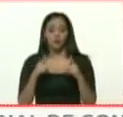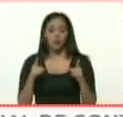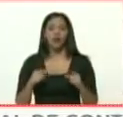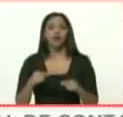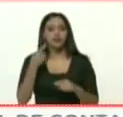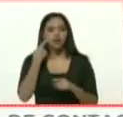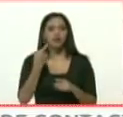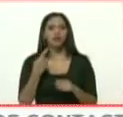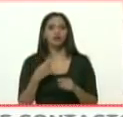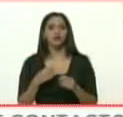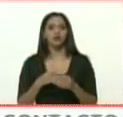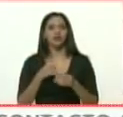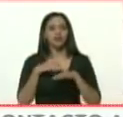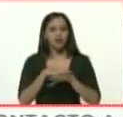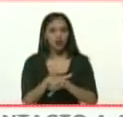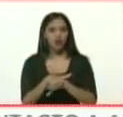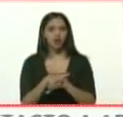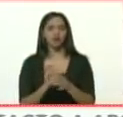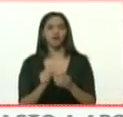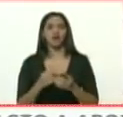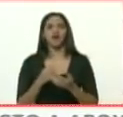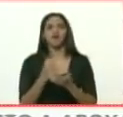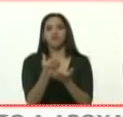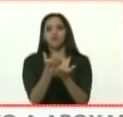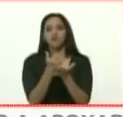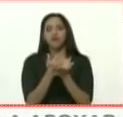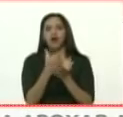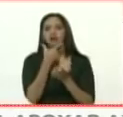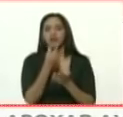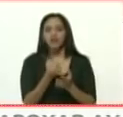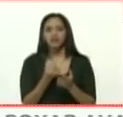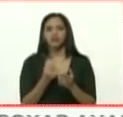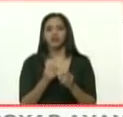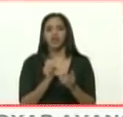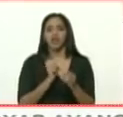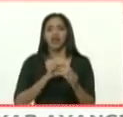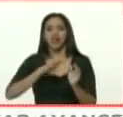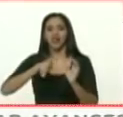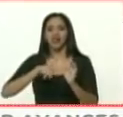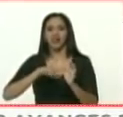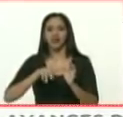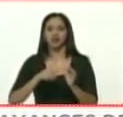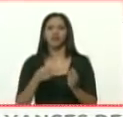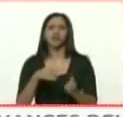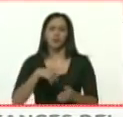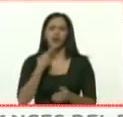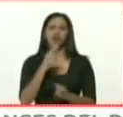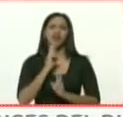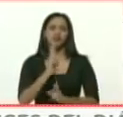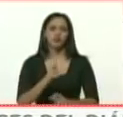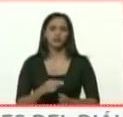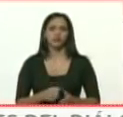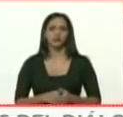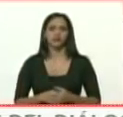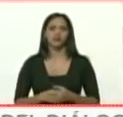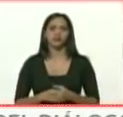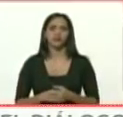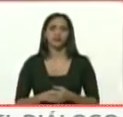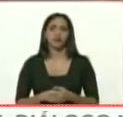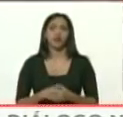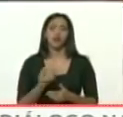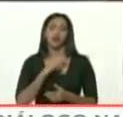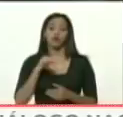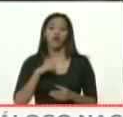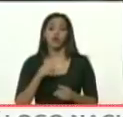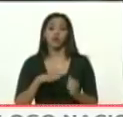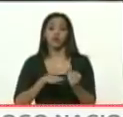visto involucrados en la facilitación de estos actos delictivos. ¿Qué nos puede decir el ministro Ravelo de la Sí, nosotros hemos desarrollado un